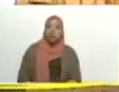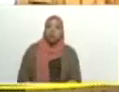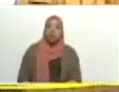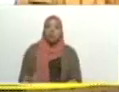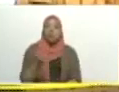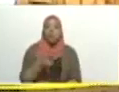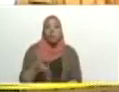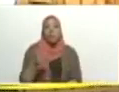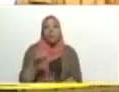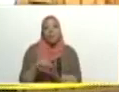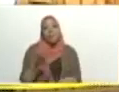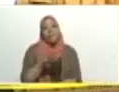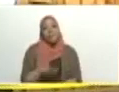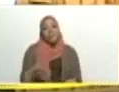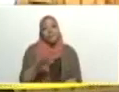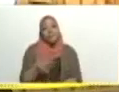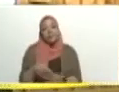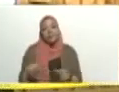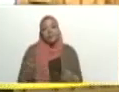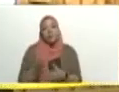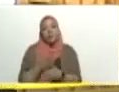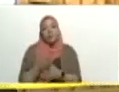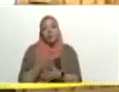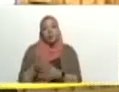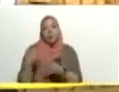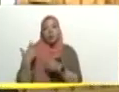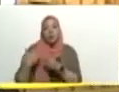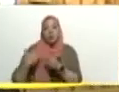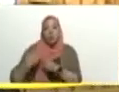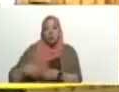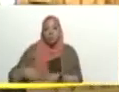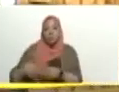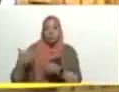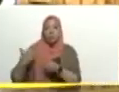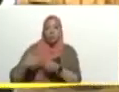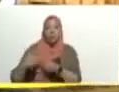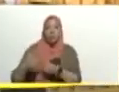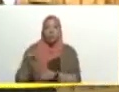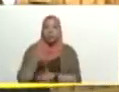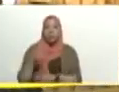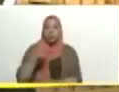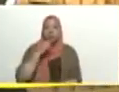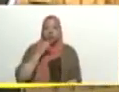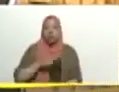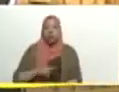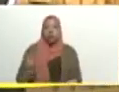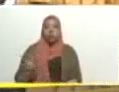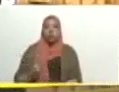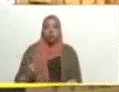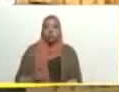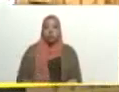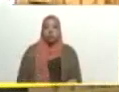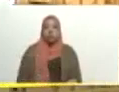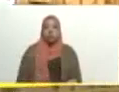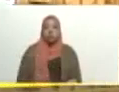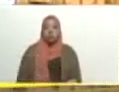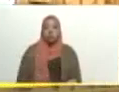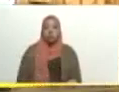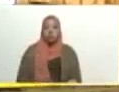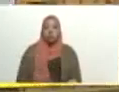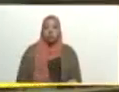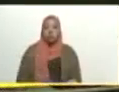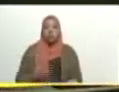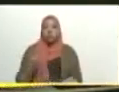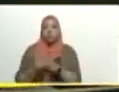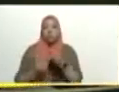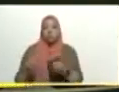buscan donde hay campos compartidos de petróleo, de gas, busca enemistar a los países, busca que los